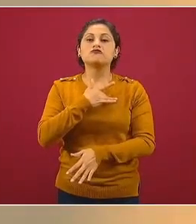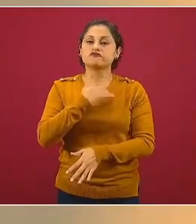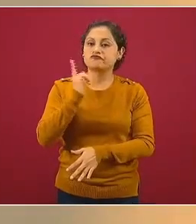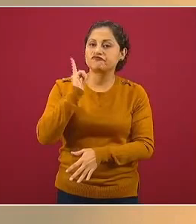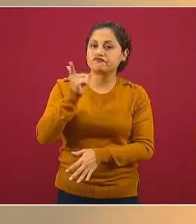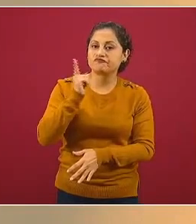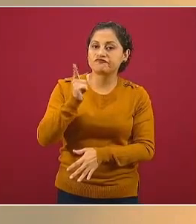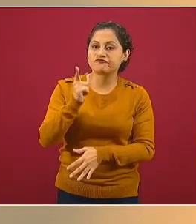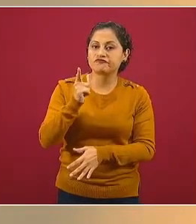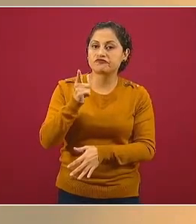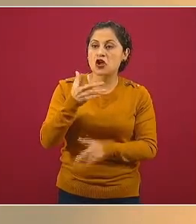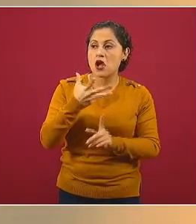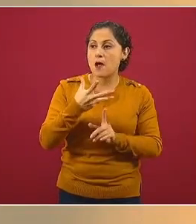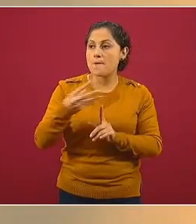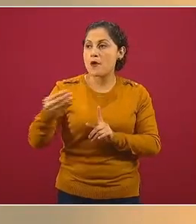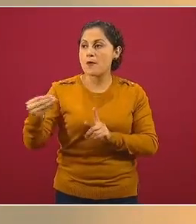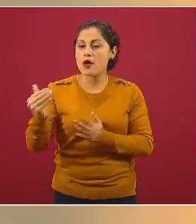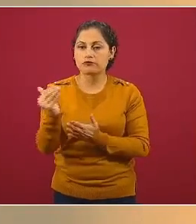control de la epidemia,